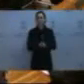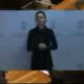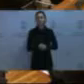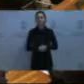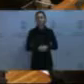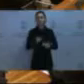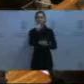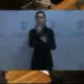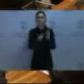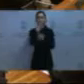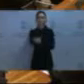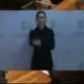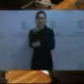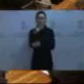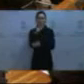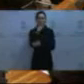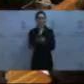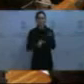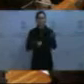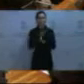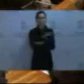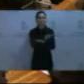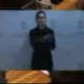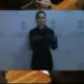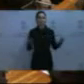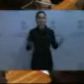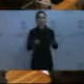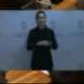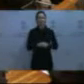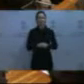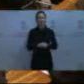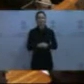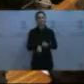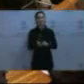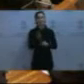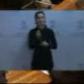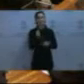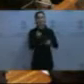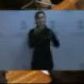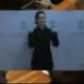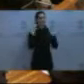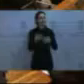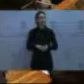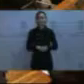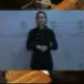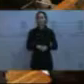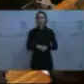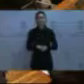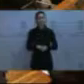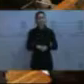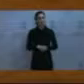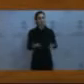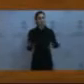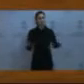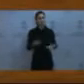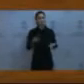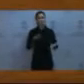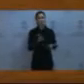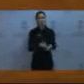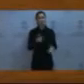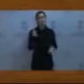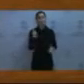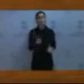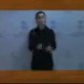Gracias, presidente. Buenos días, señorías. No he entendido nada, la verdad. De muchas de las intervenciones me he perdido hace un